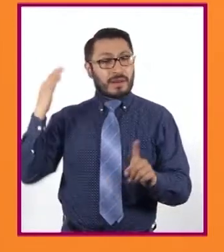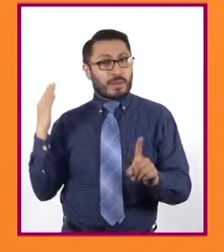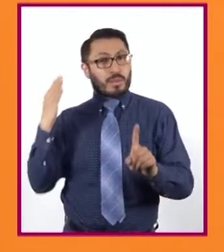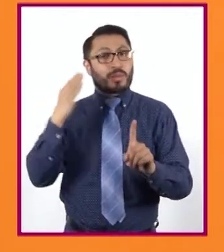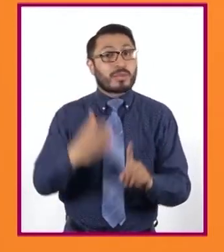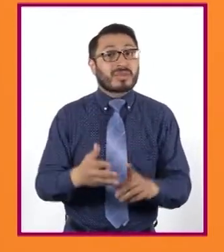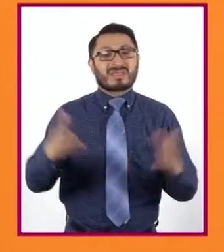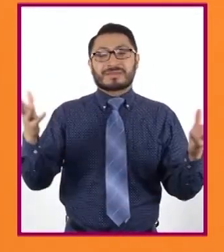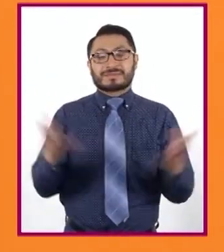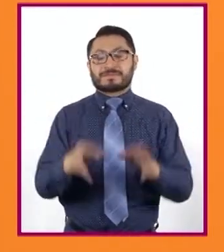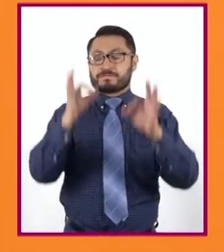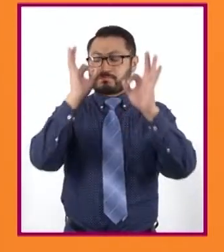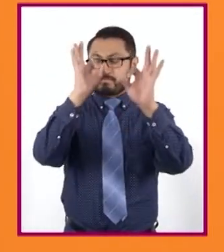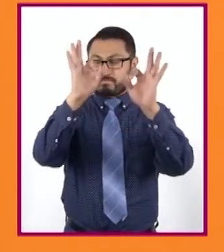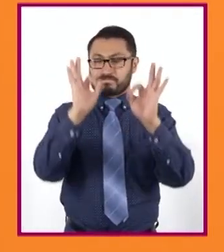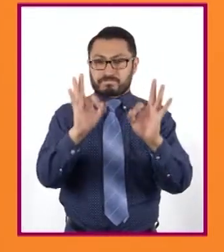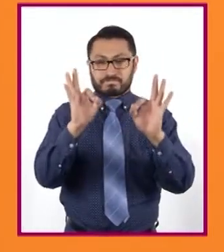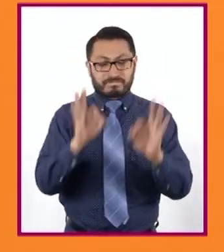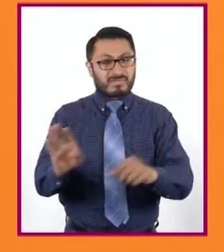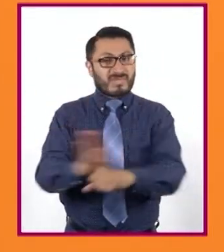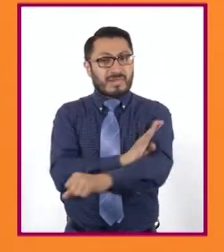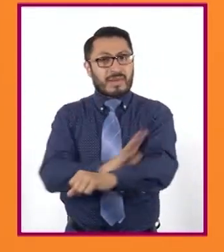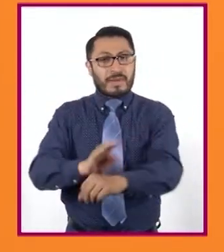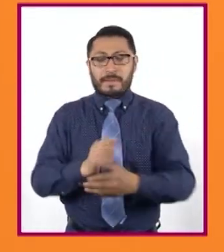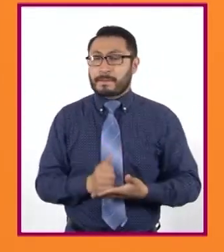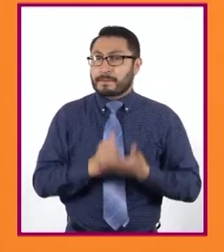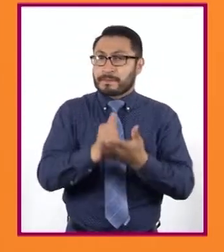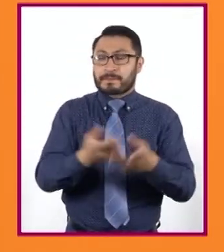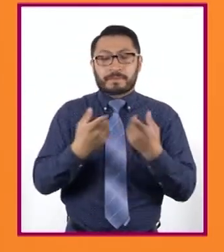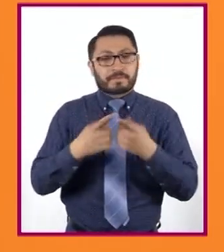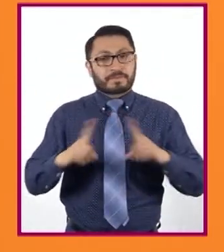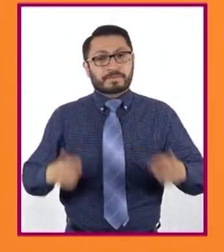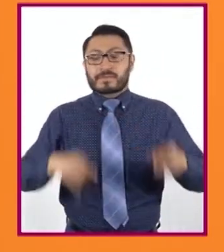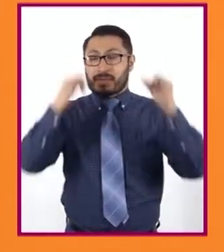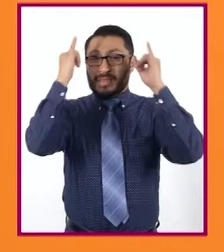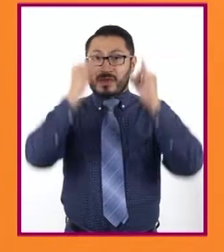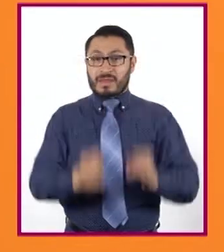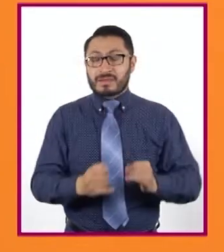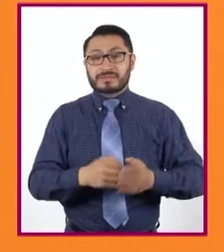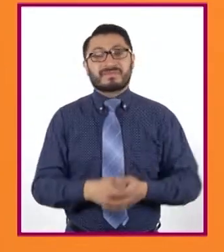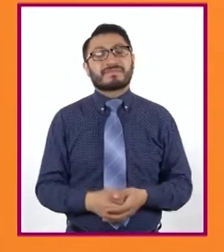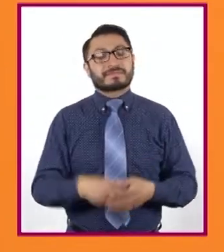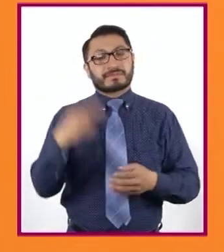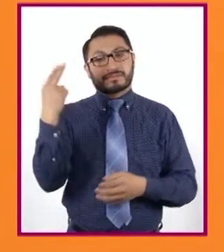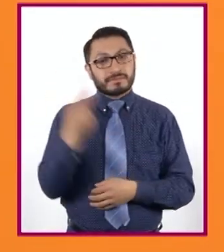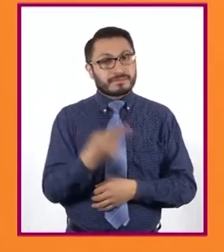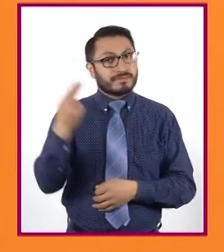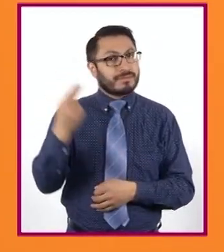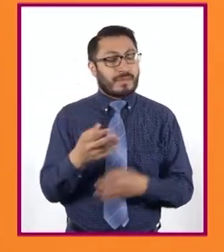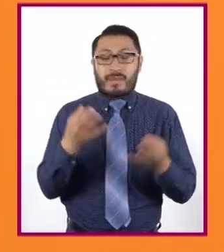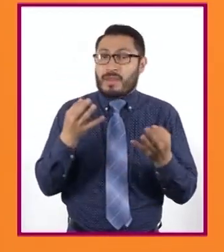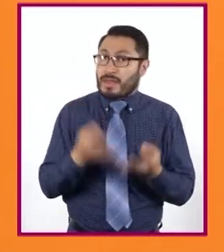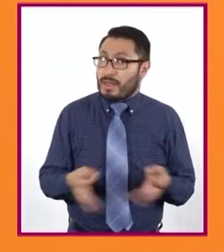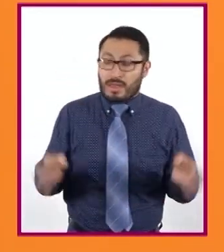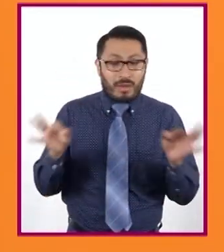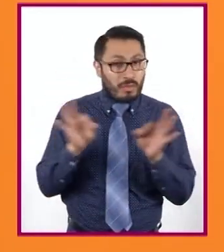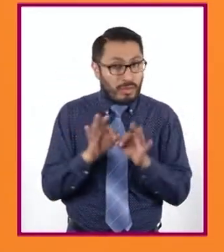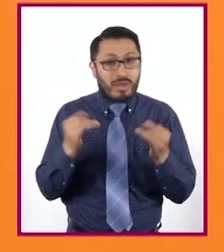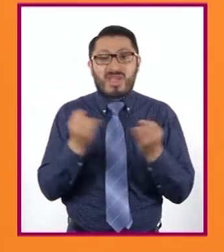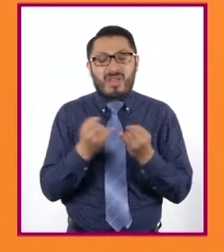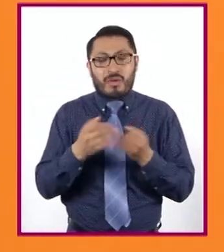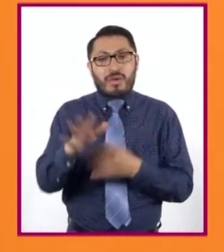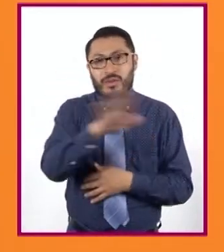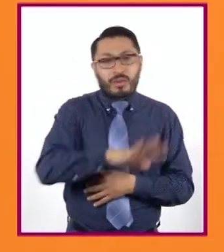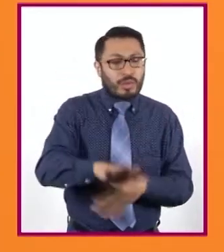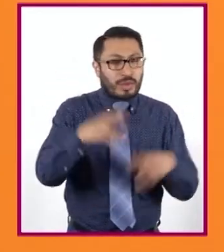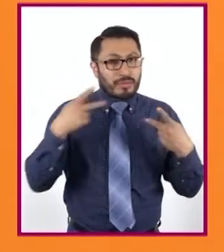las condiciones adecuadas que favorezcan el desarrollo integral. Además, es necesario que las ciudadanas y